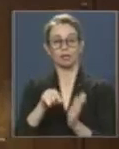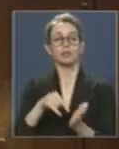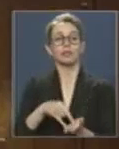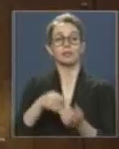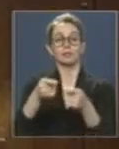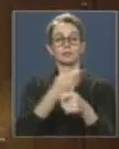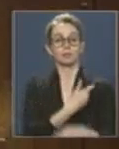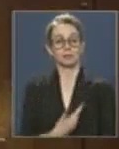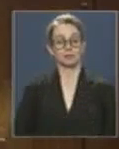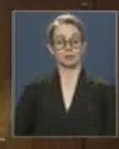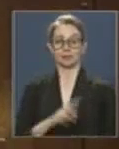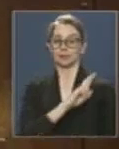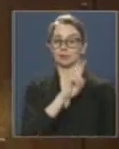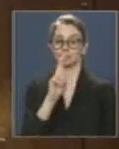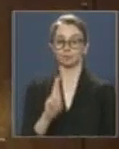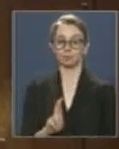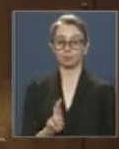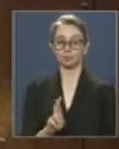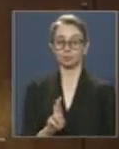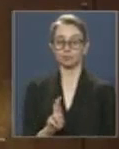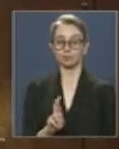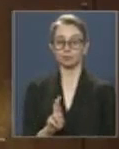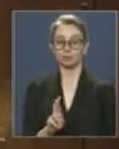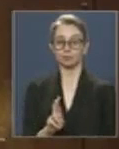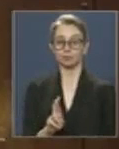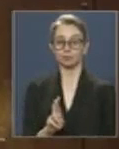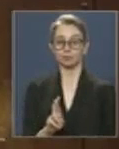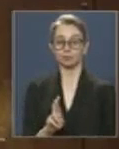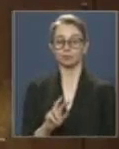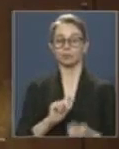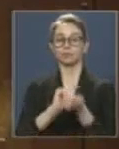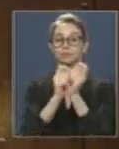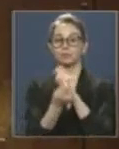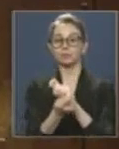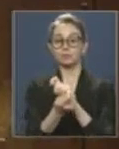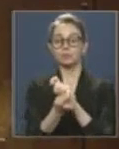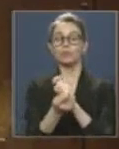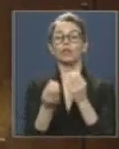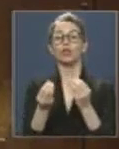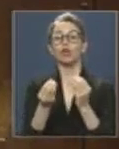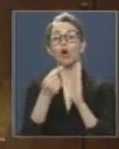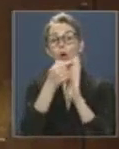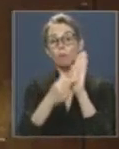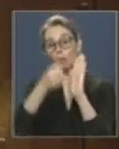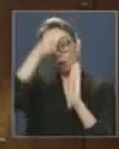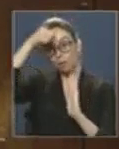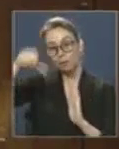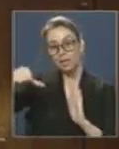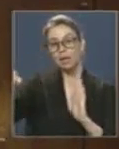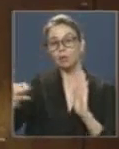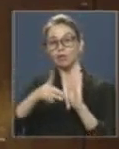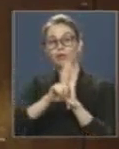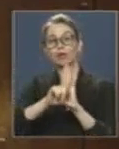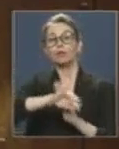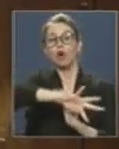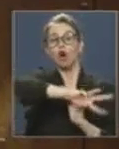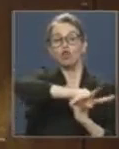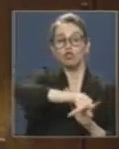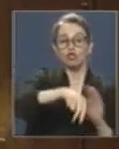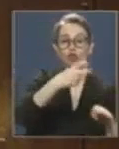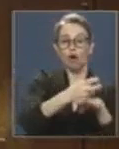originado en un mensaje de Su Excelencia el Presidente de la República que modifica el tratamiento de las penas de los delitos de robo y receptación de